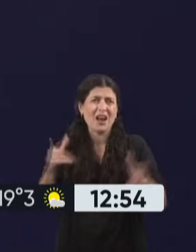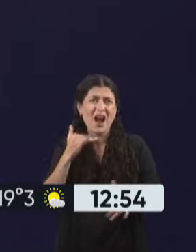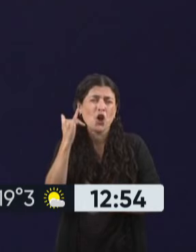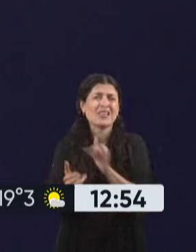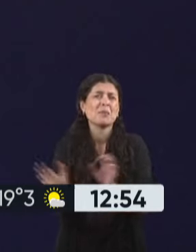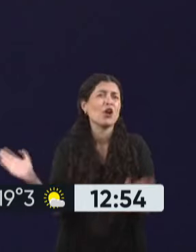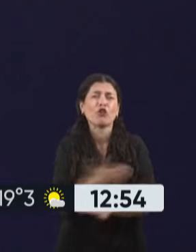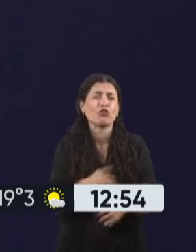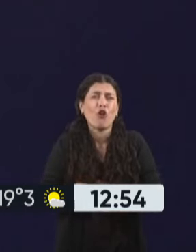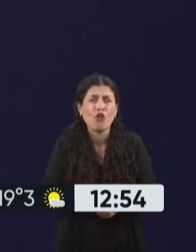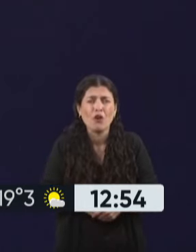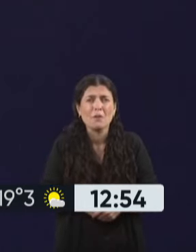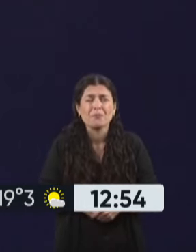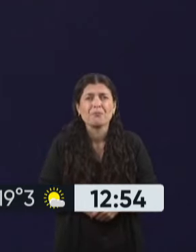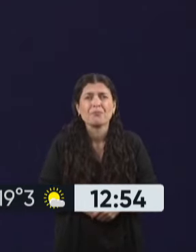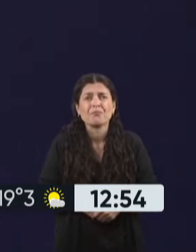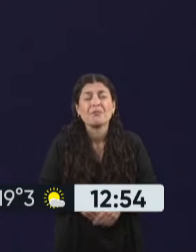Y no, en ningún momento él